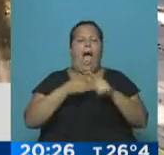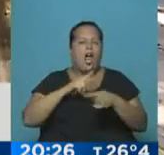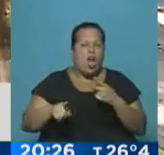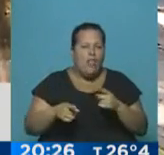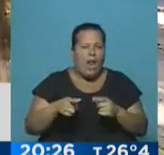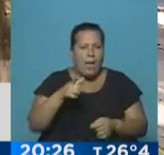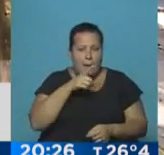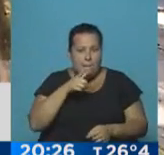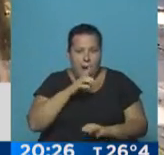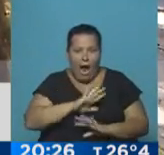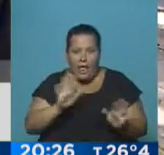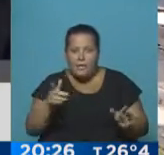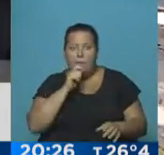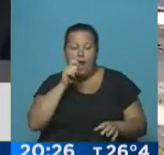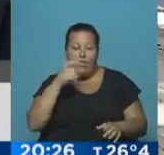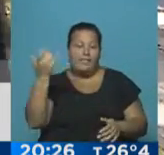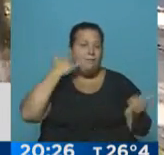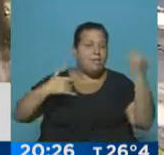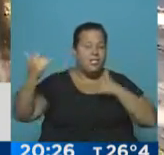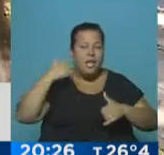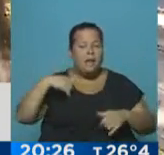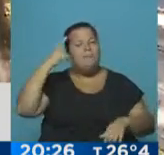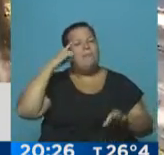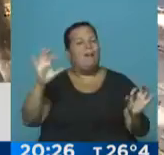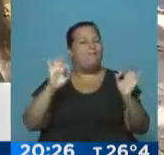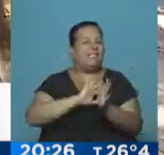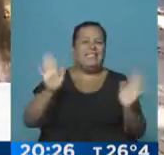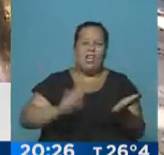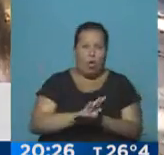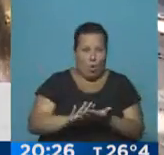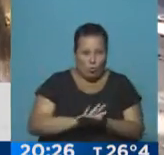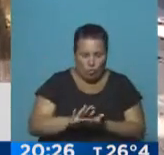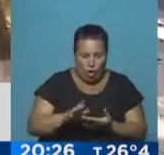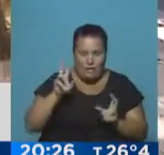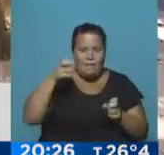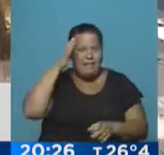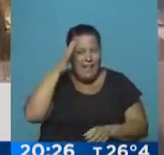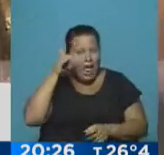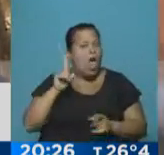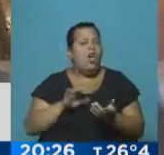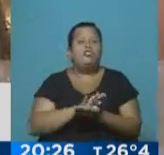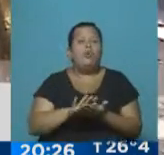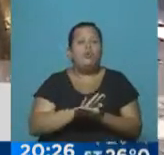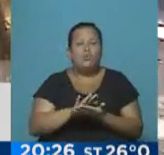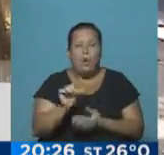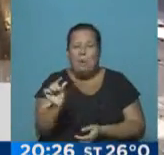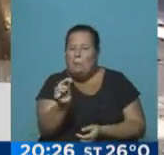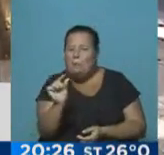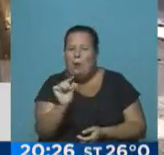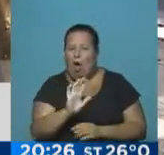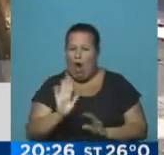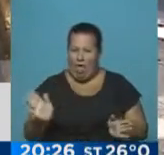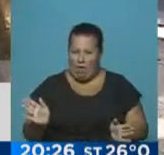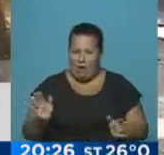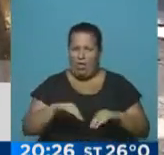acordaron, parecía, todos los periodistas cuando me llaman, piensan que se haya solucionado la cuestión de Italia. Se ha solucionado una pequeña